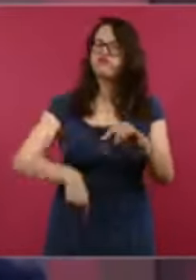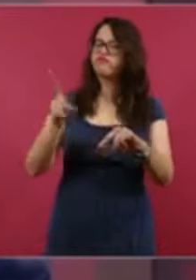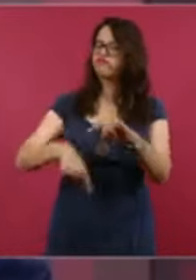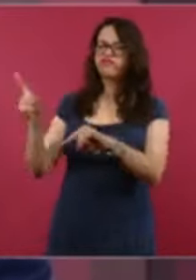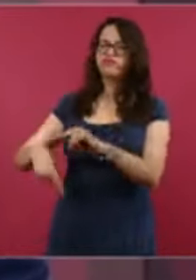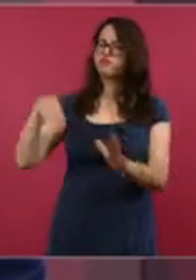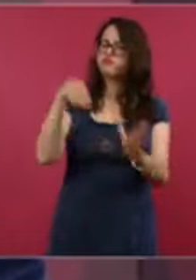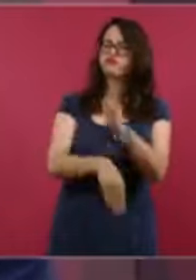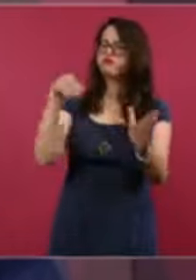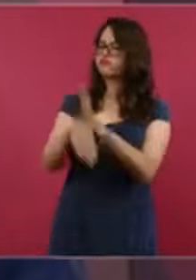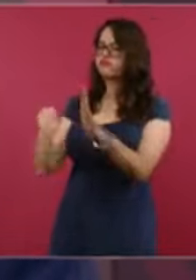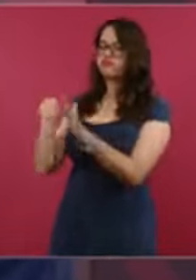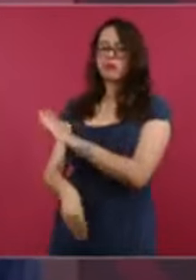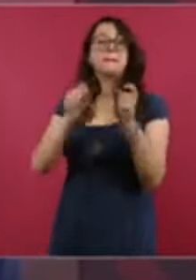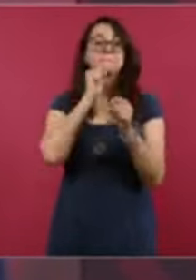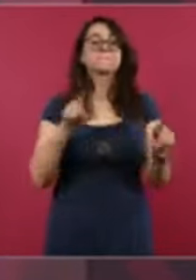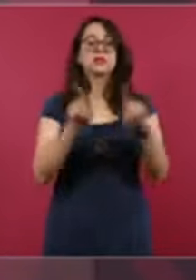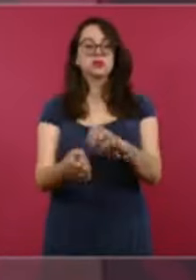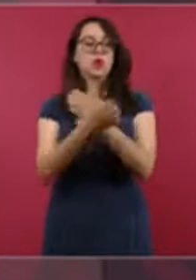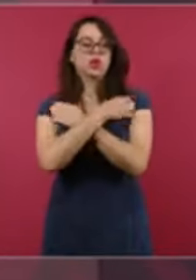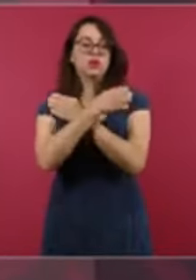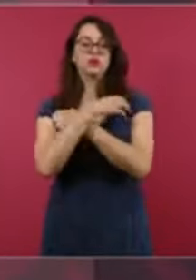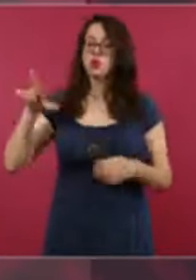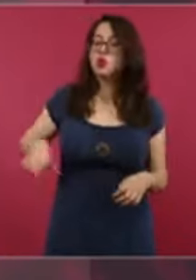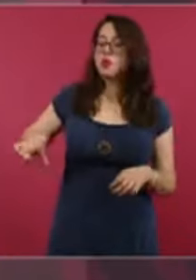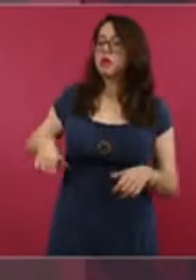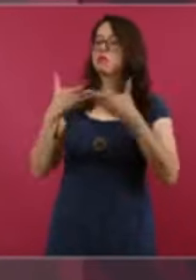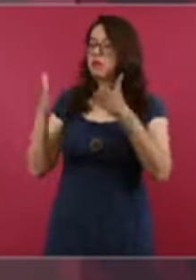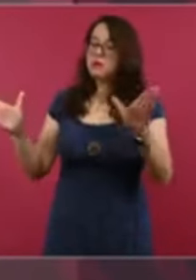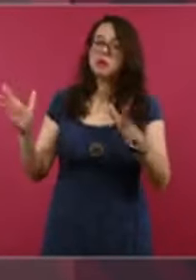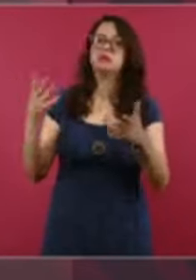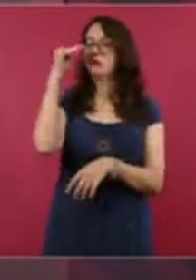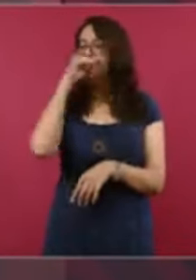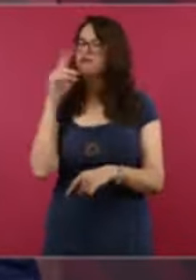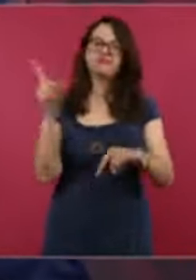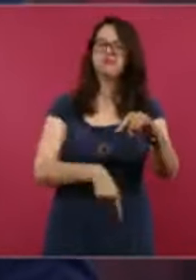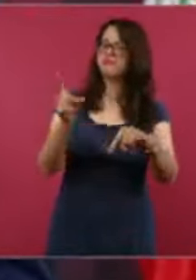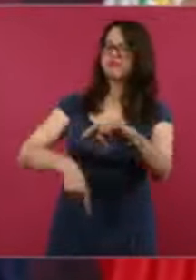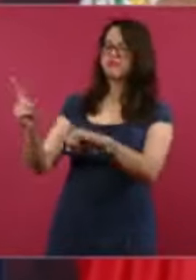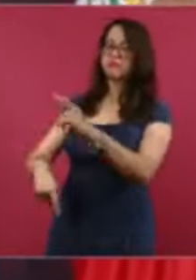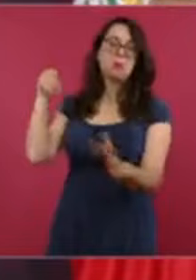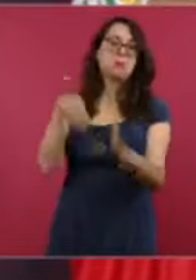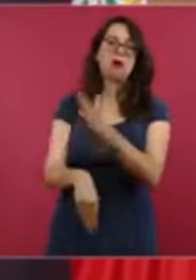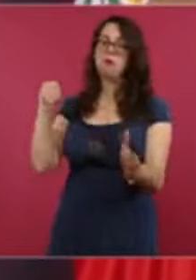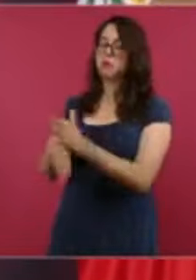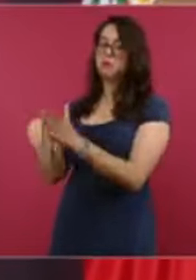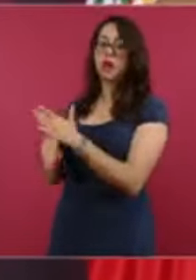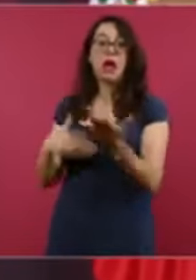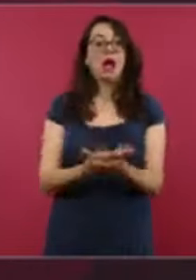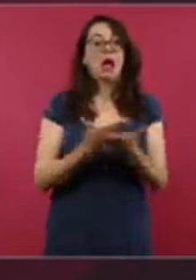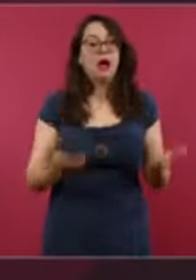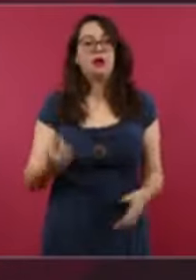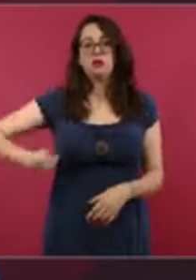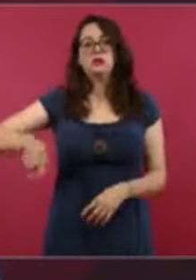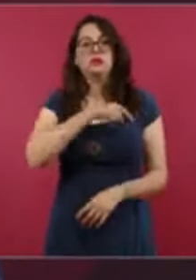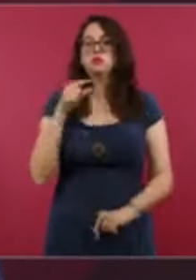esmeraron para destruir la educación pública. Nosotros estamos rescatando lo público,